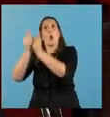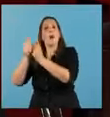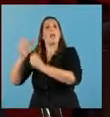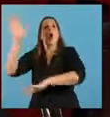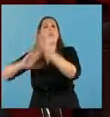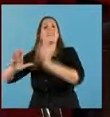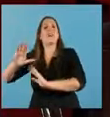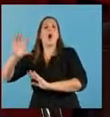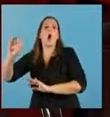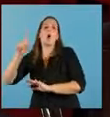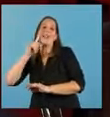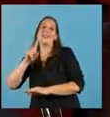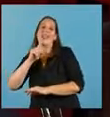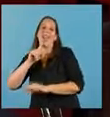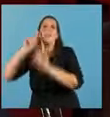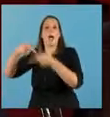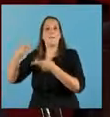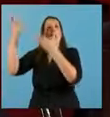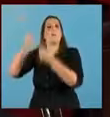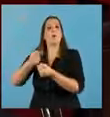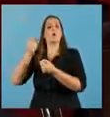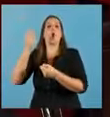de la Organización de las Naciones Unidas.